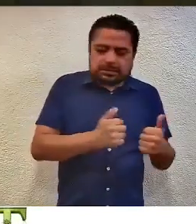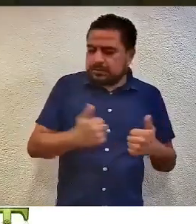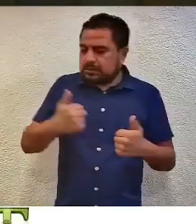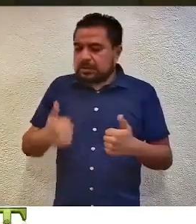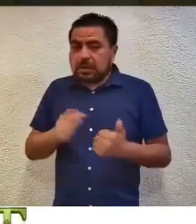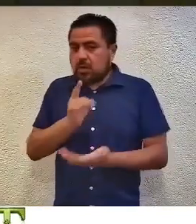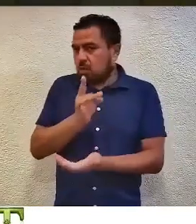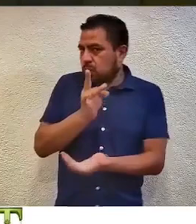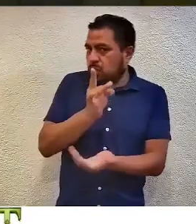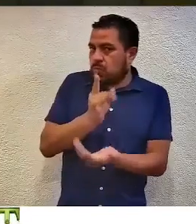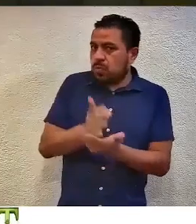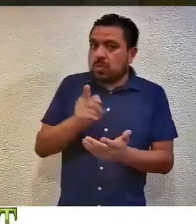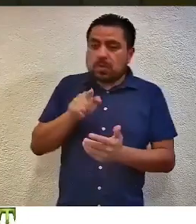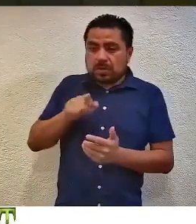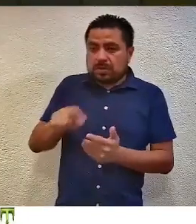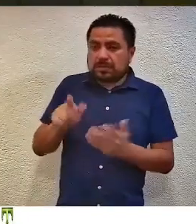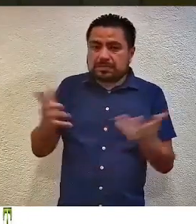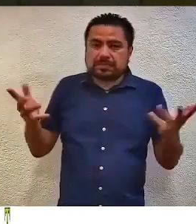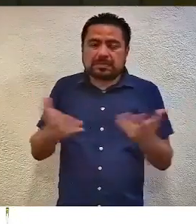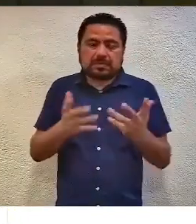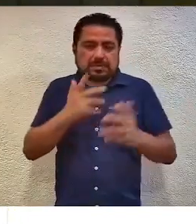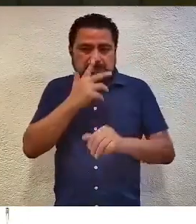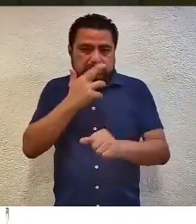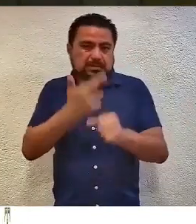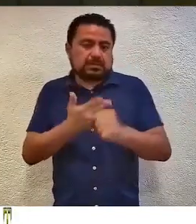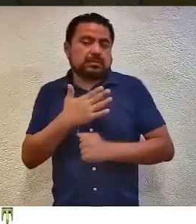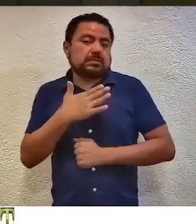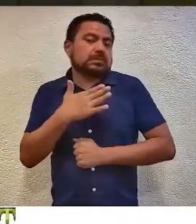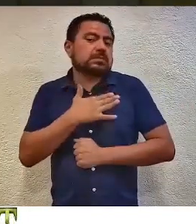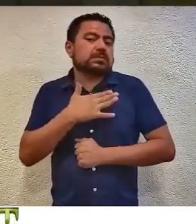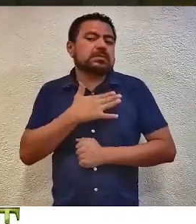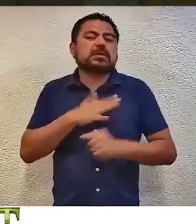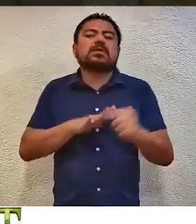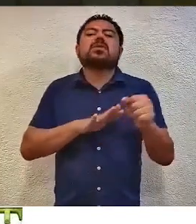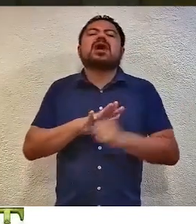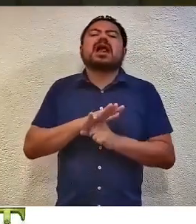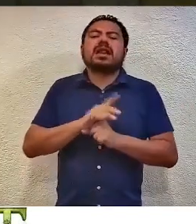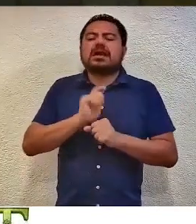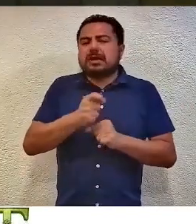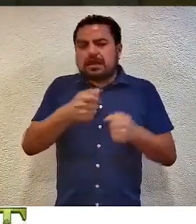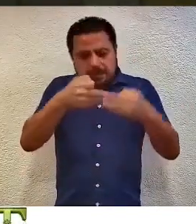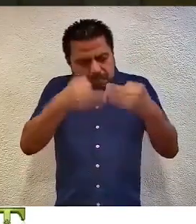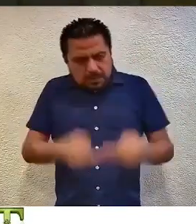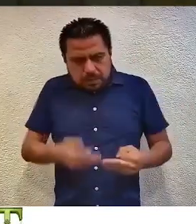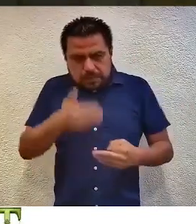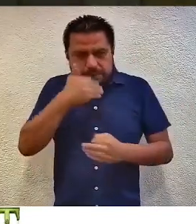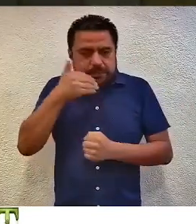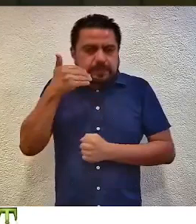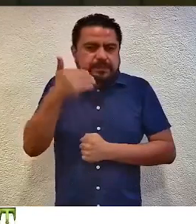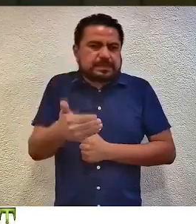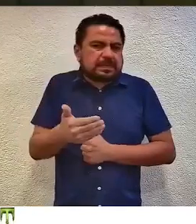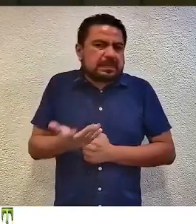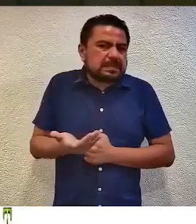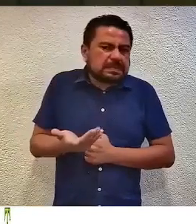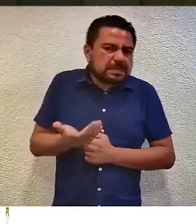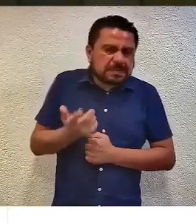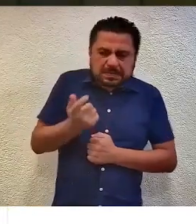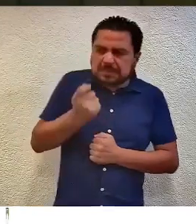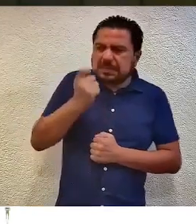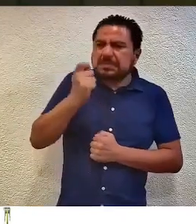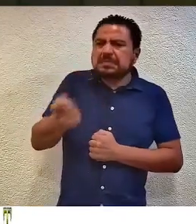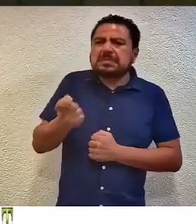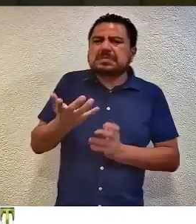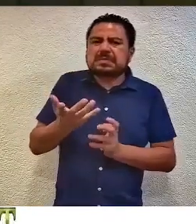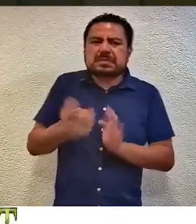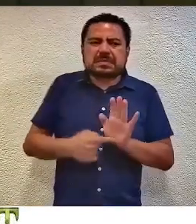único que hizo la ponencia a mi cargo es cerciorarse que realmente